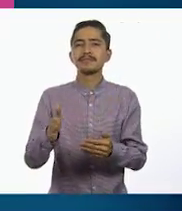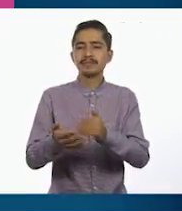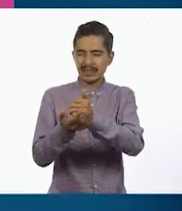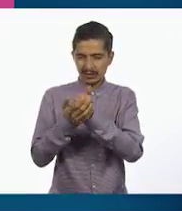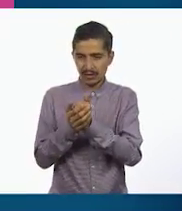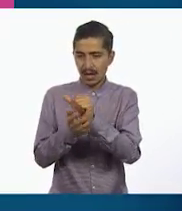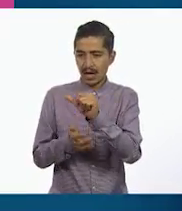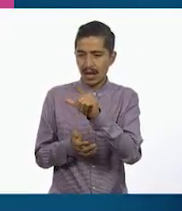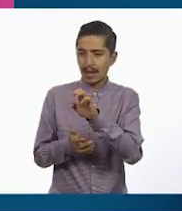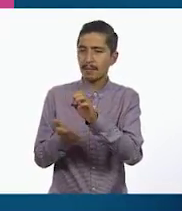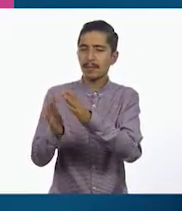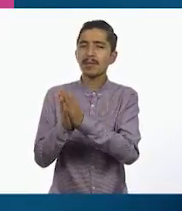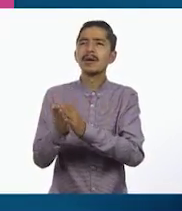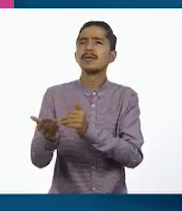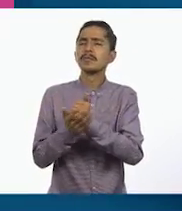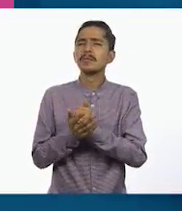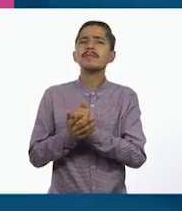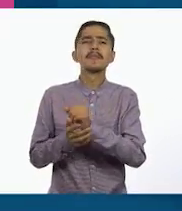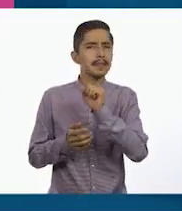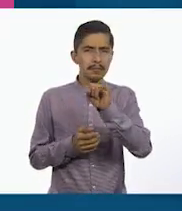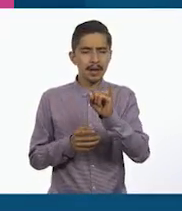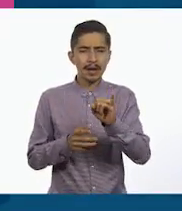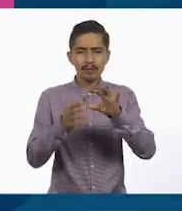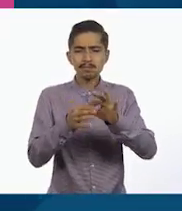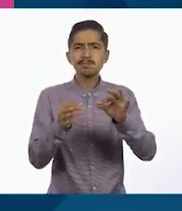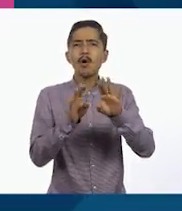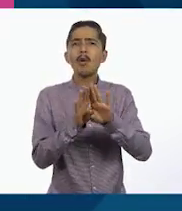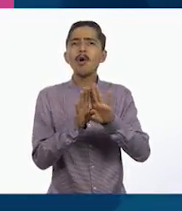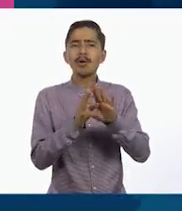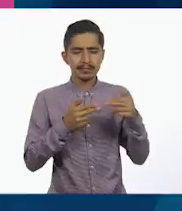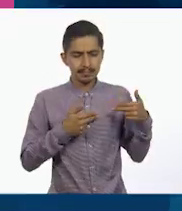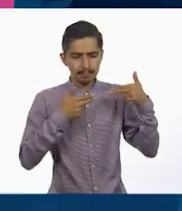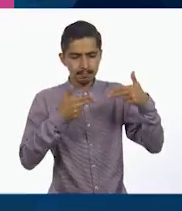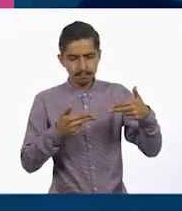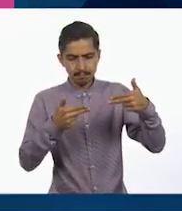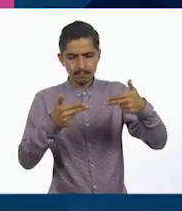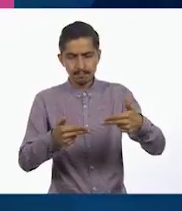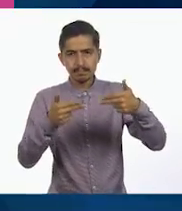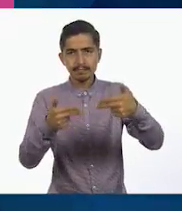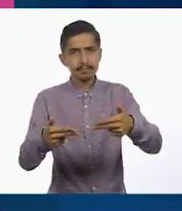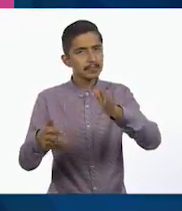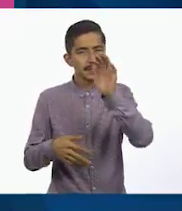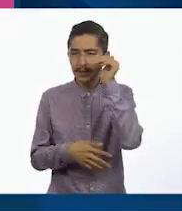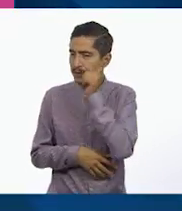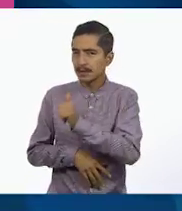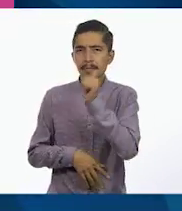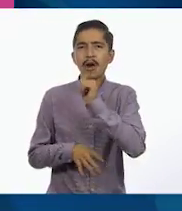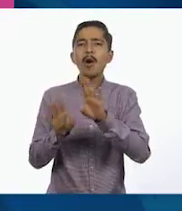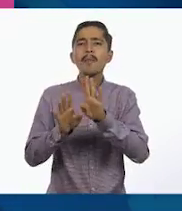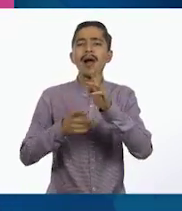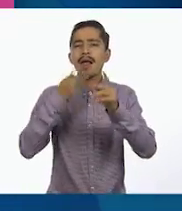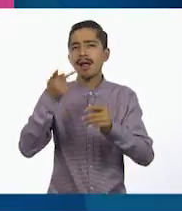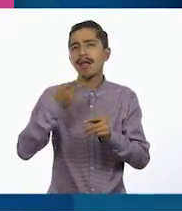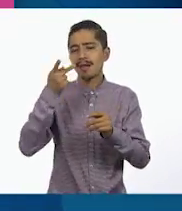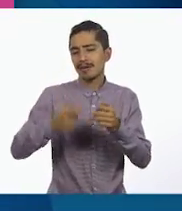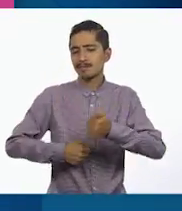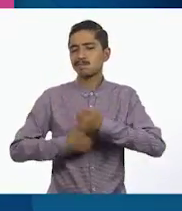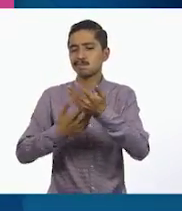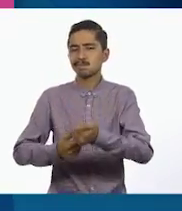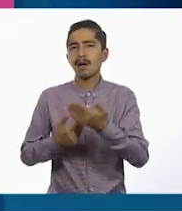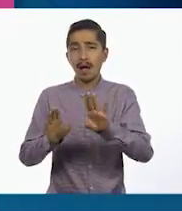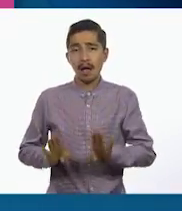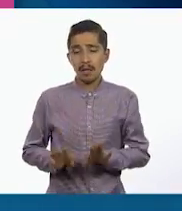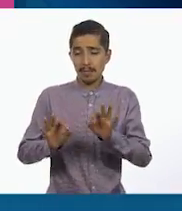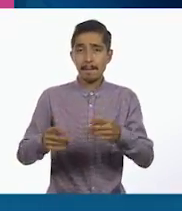que sí, se transmiten de generación en generación, casi siempre de manera oral. Las características de